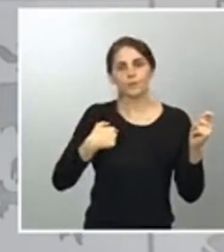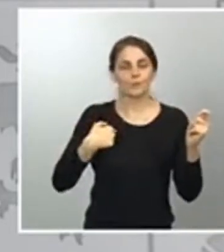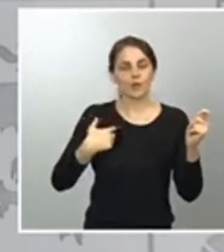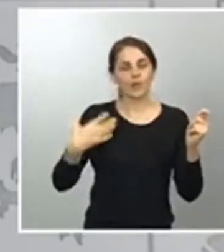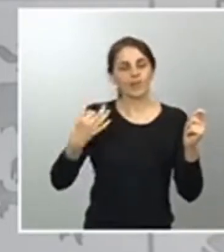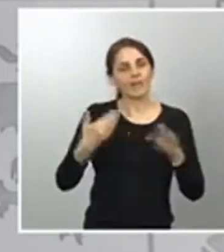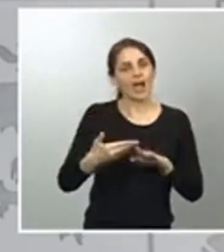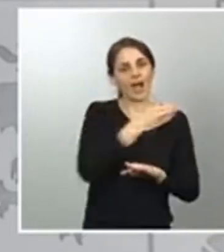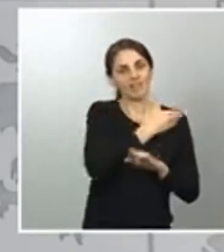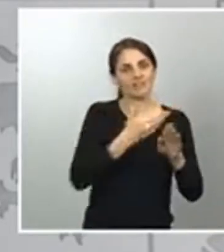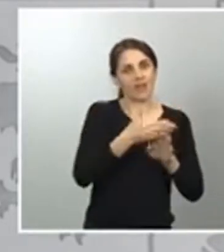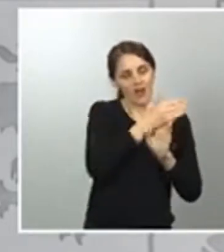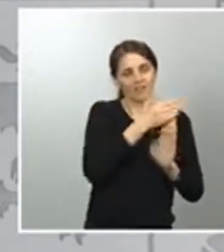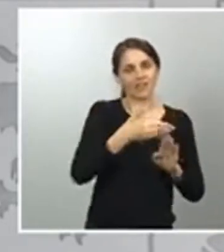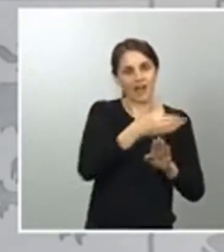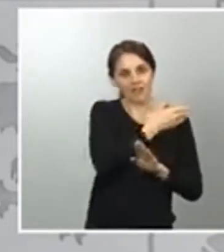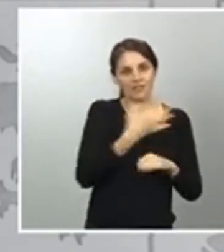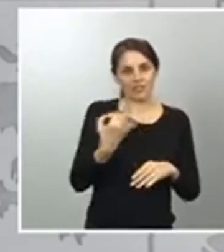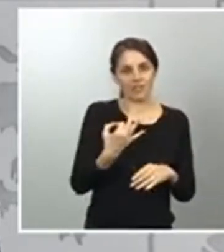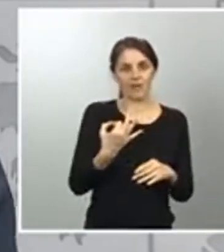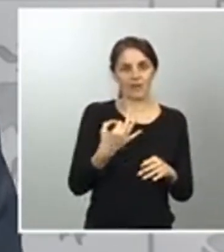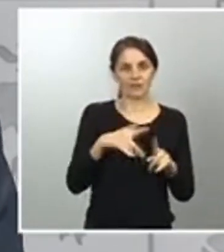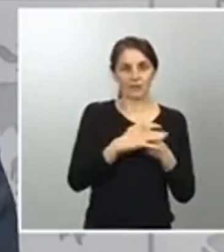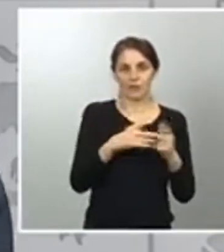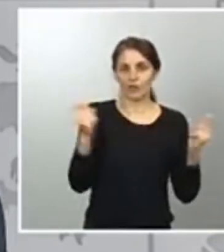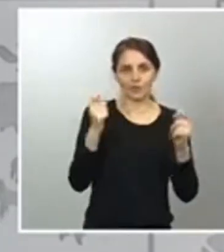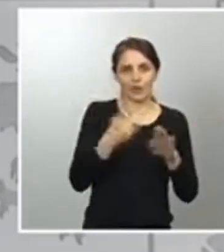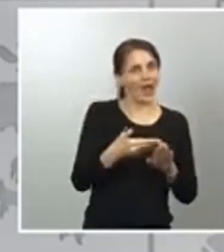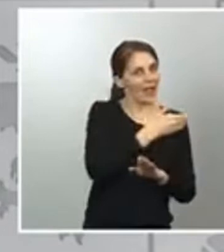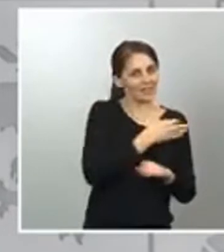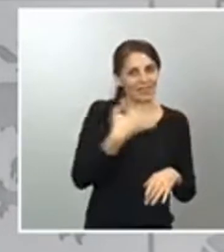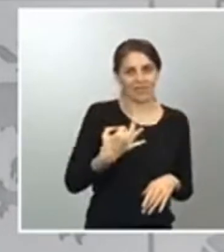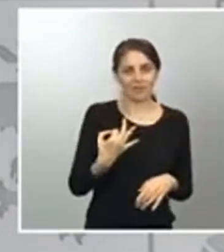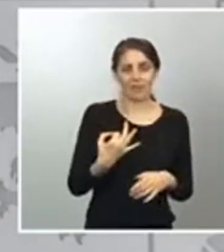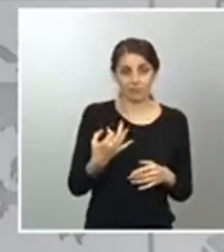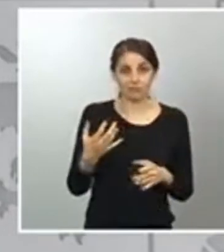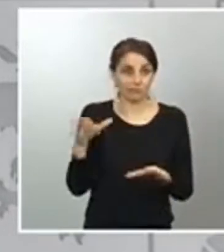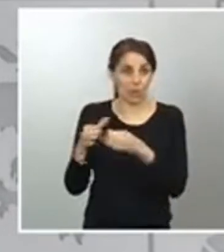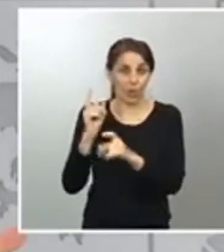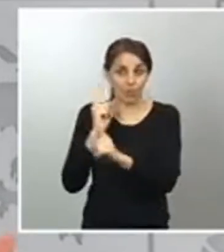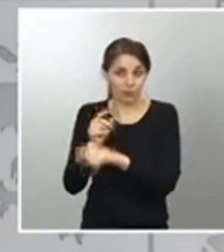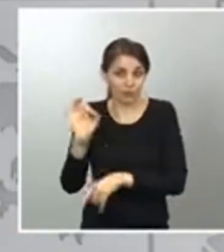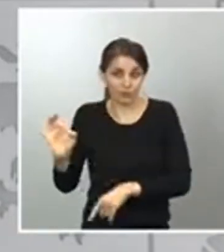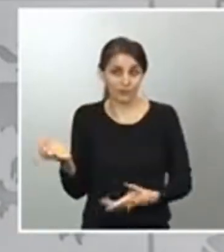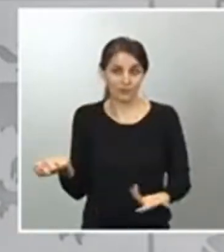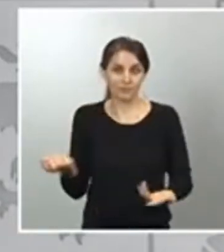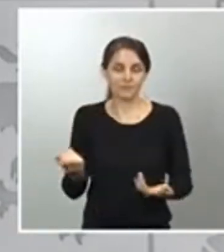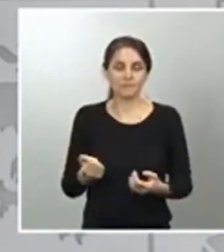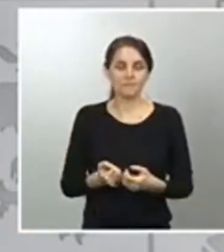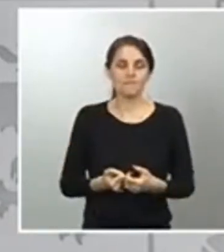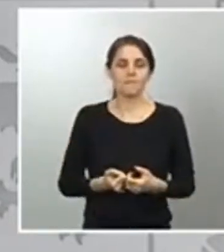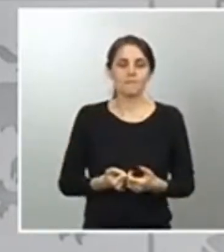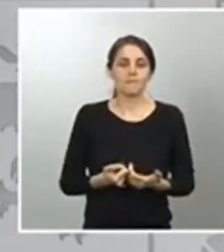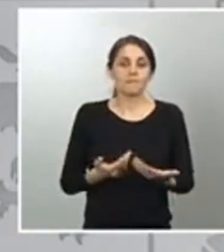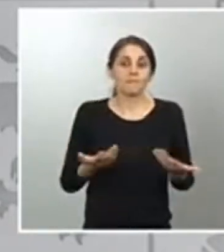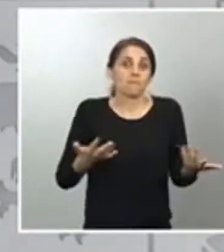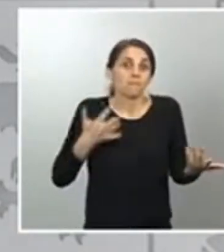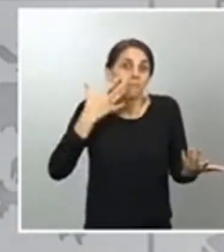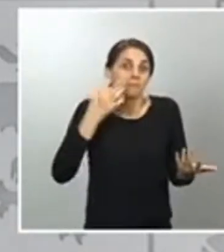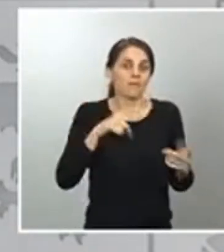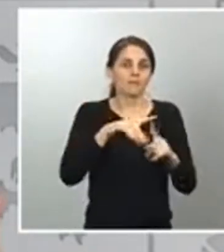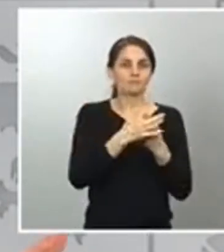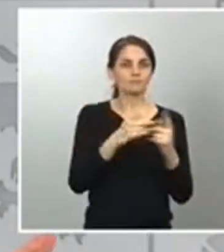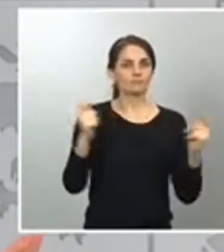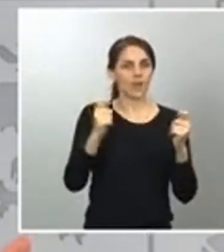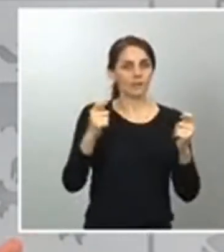juicio que haber planteado el estado de alarma en España. Y además se ha demostrado eficaz. Hemos pasado, creo recordar que es importante